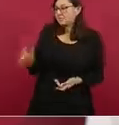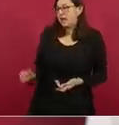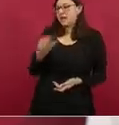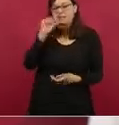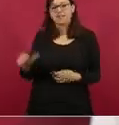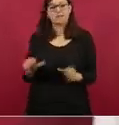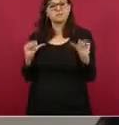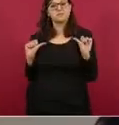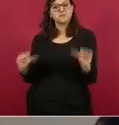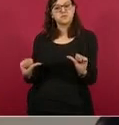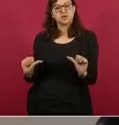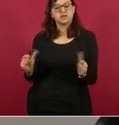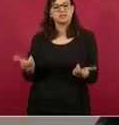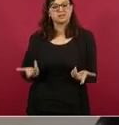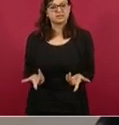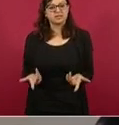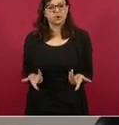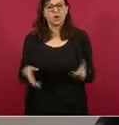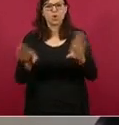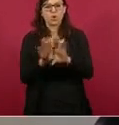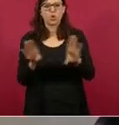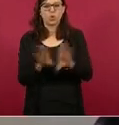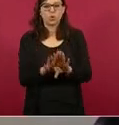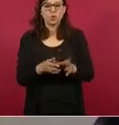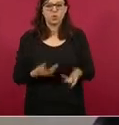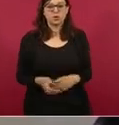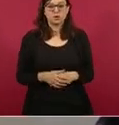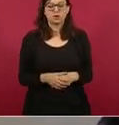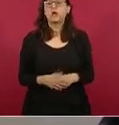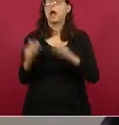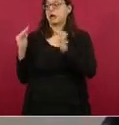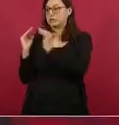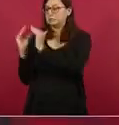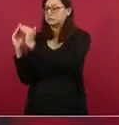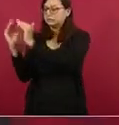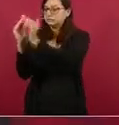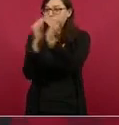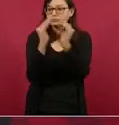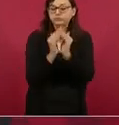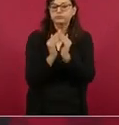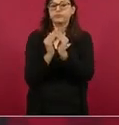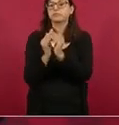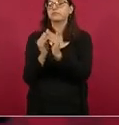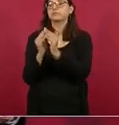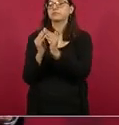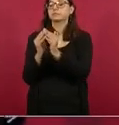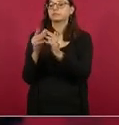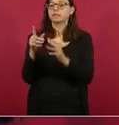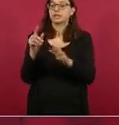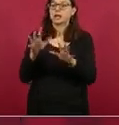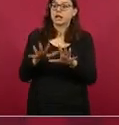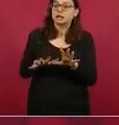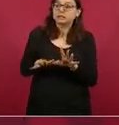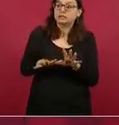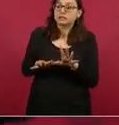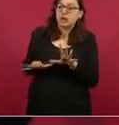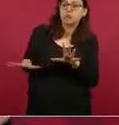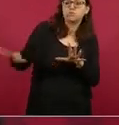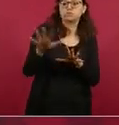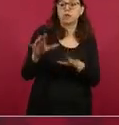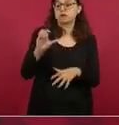o tiene que ver con el consumo doméstico, la Comisión Federal de Electricidad, cuidando de que no aumenten